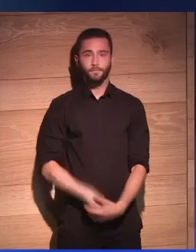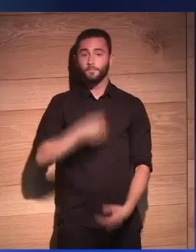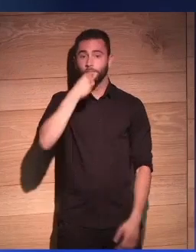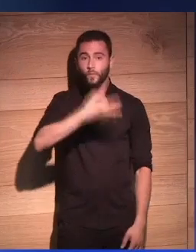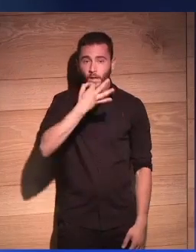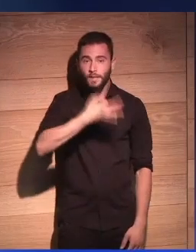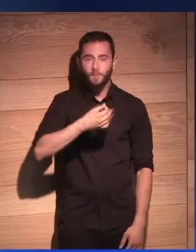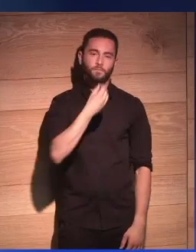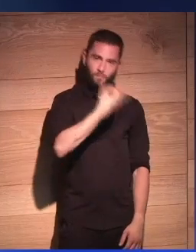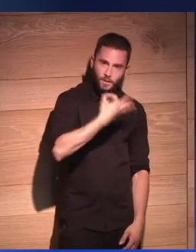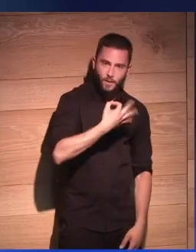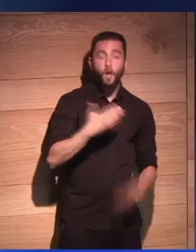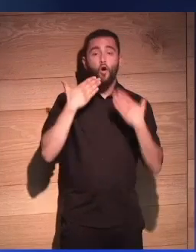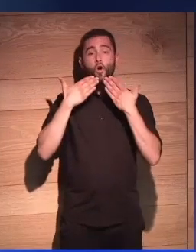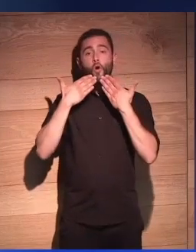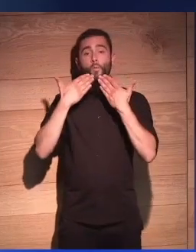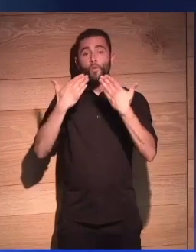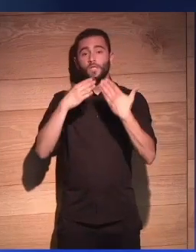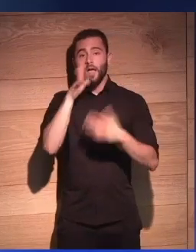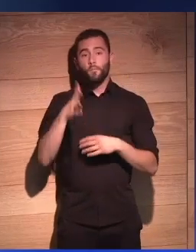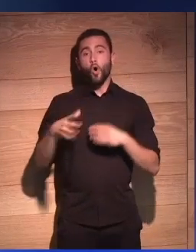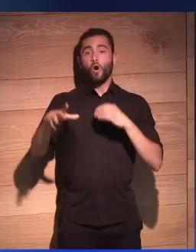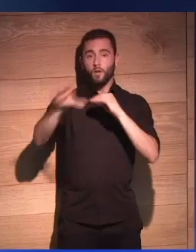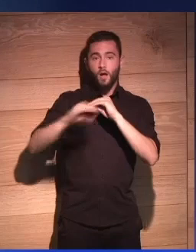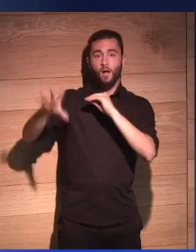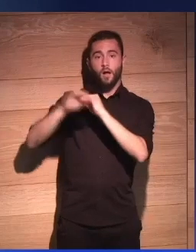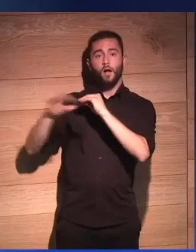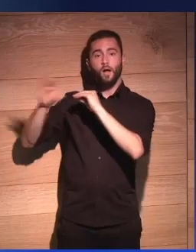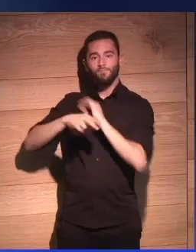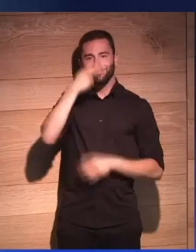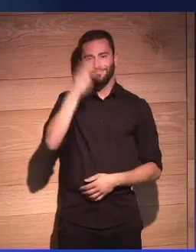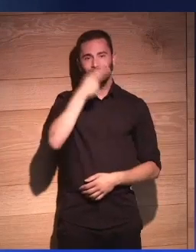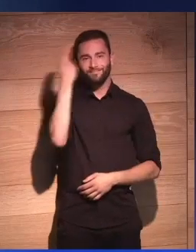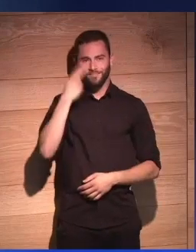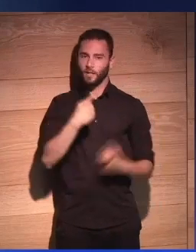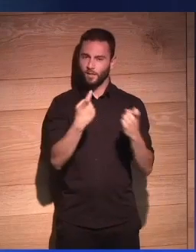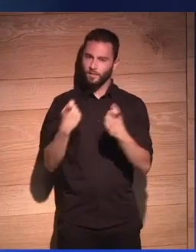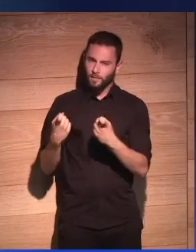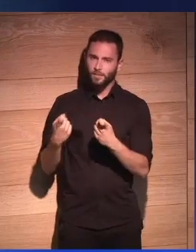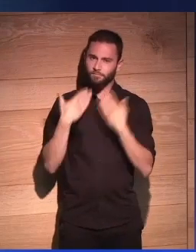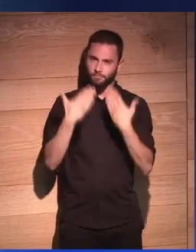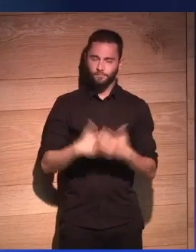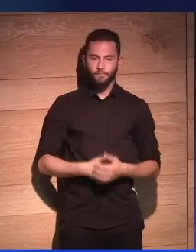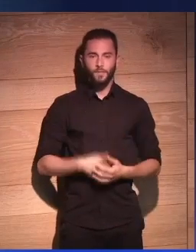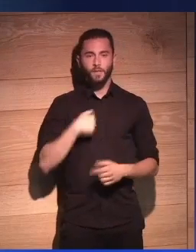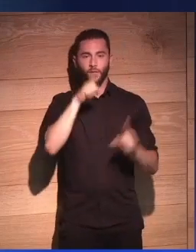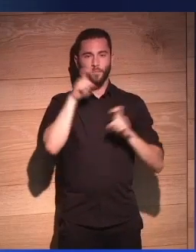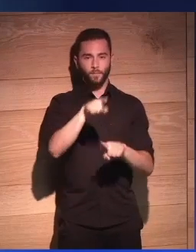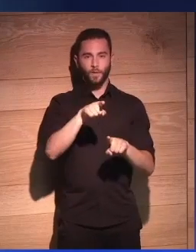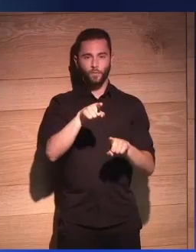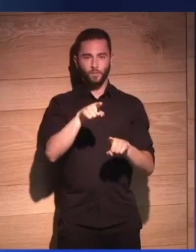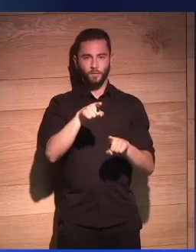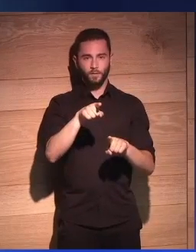Buenas tardes. Buenas. Muchísimas gracias por sus aportaciones, que creo que son muy interesantes y muy necesarias. Gracias. Mi pregunta es,